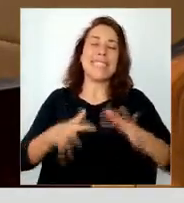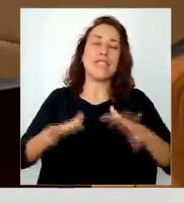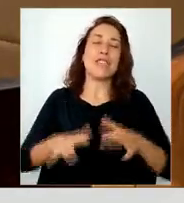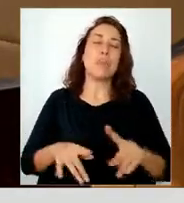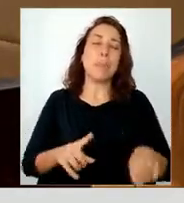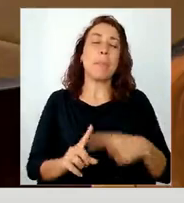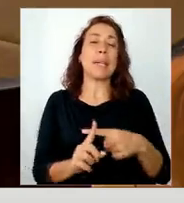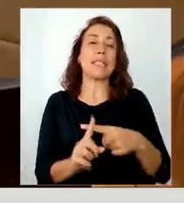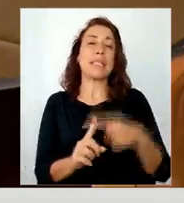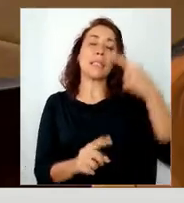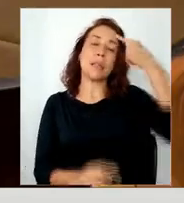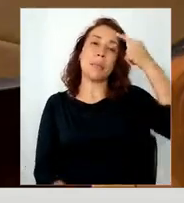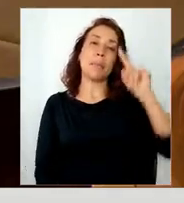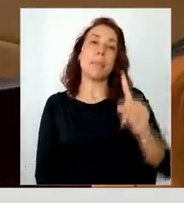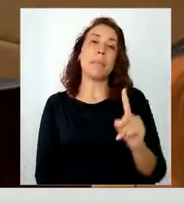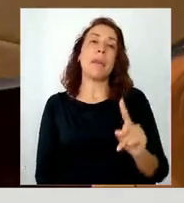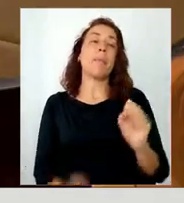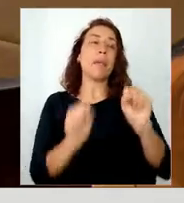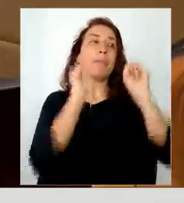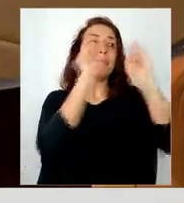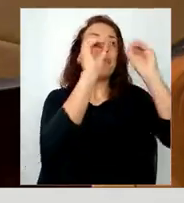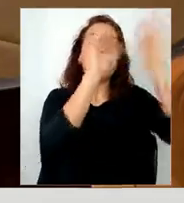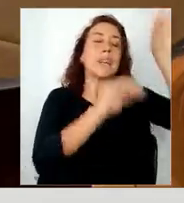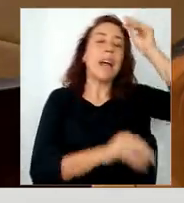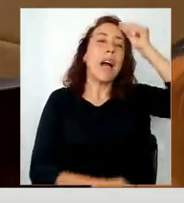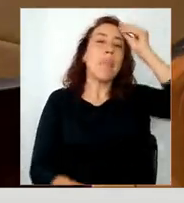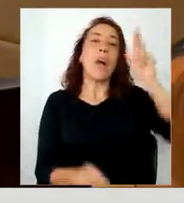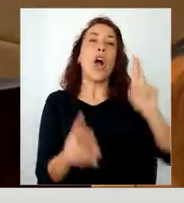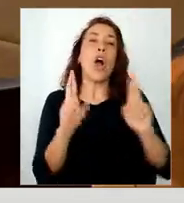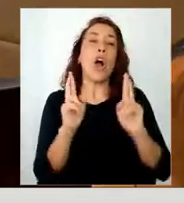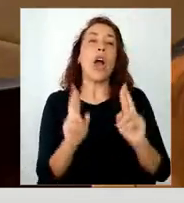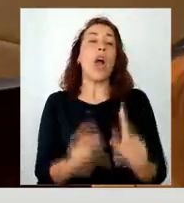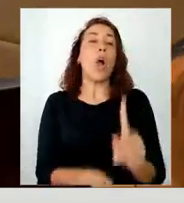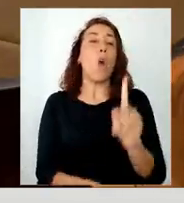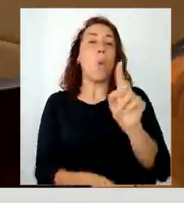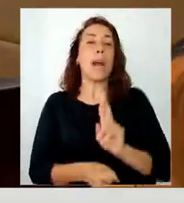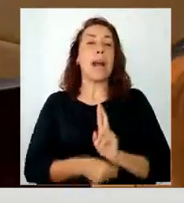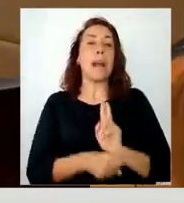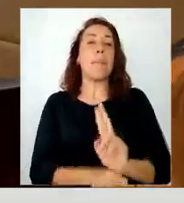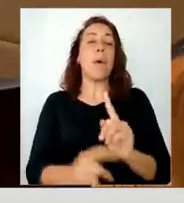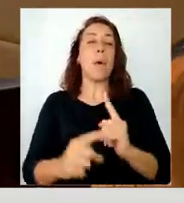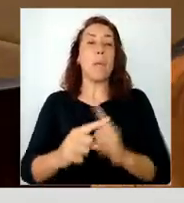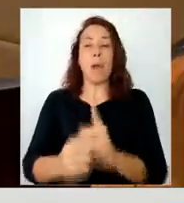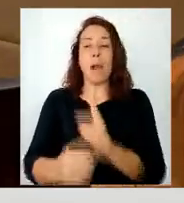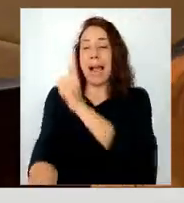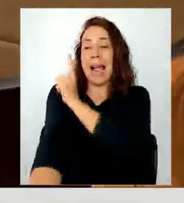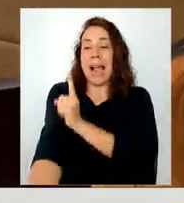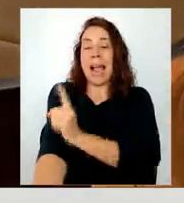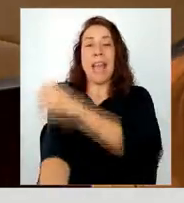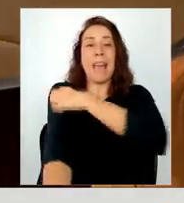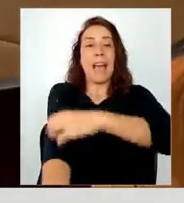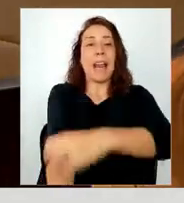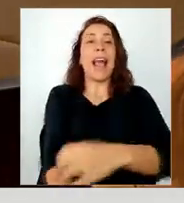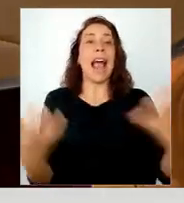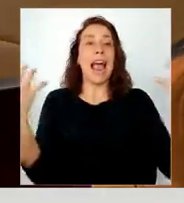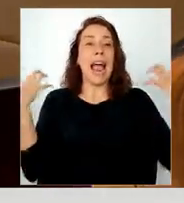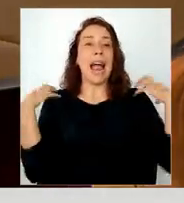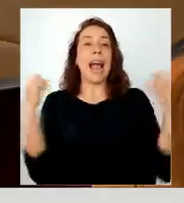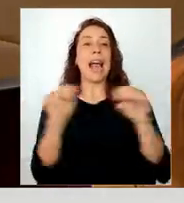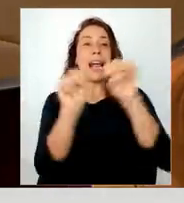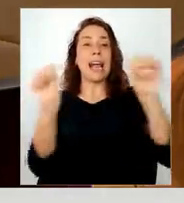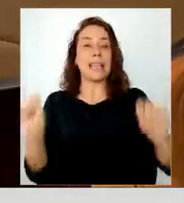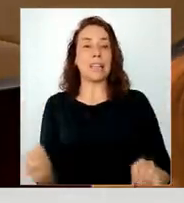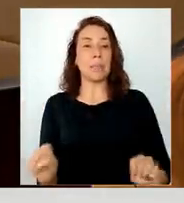capacitar y ojalá tener un representante por cada región encargado del sistema vamos a votar con